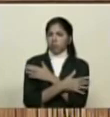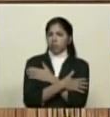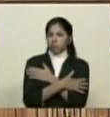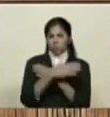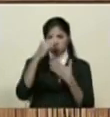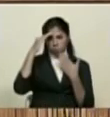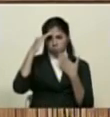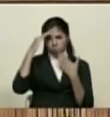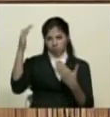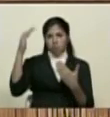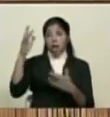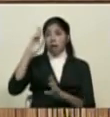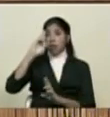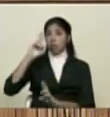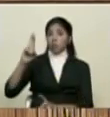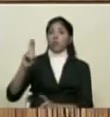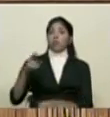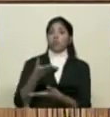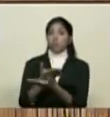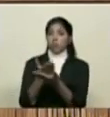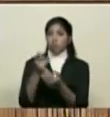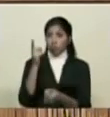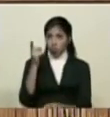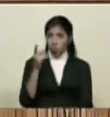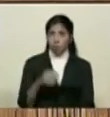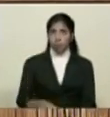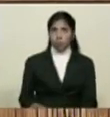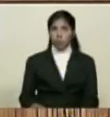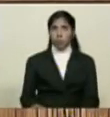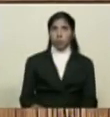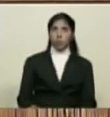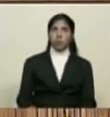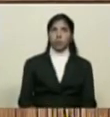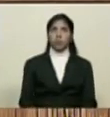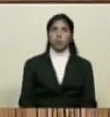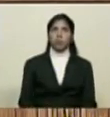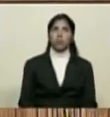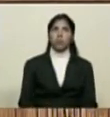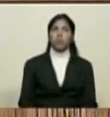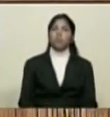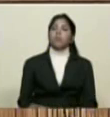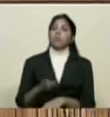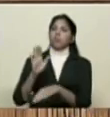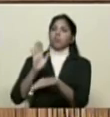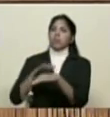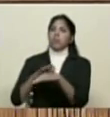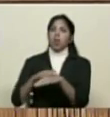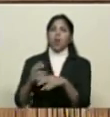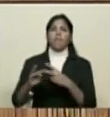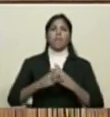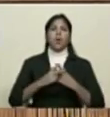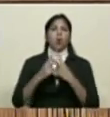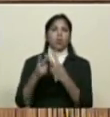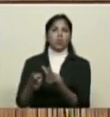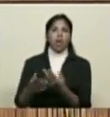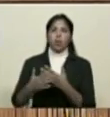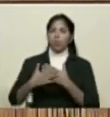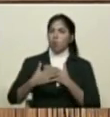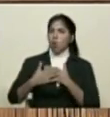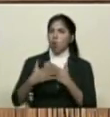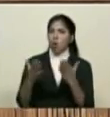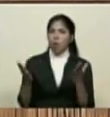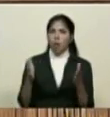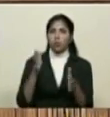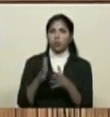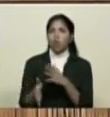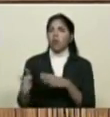saludo, muy respetuosamente nos dirigimos a usted para manifestarle nuestra intención de colaborar voluntariamente